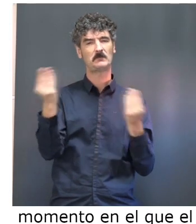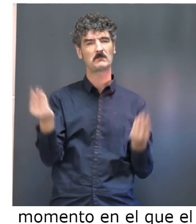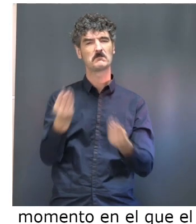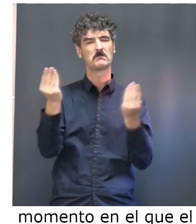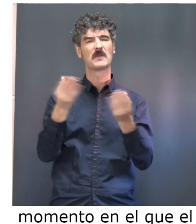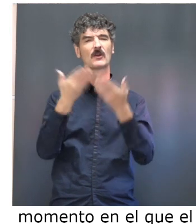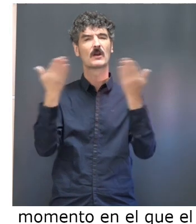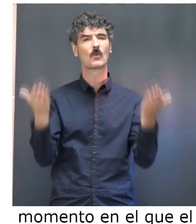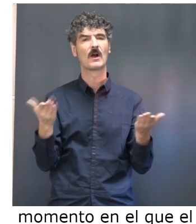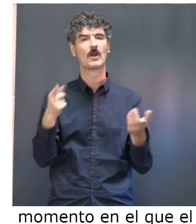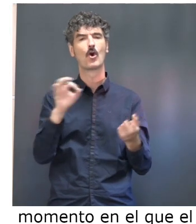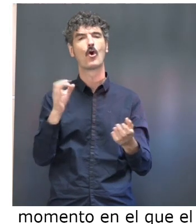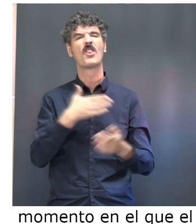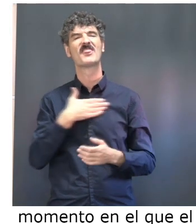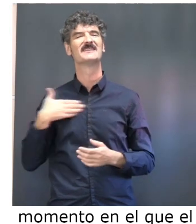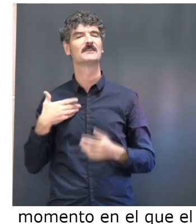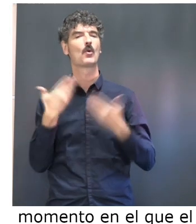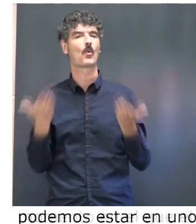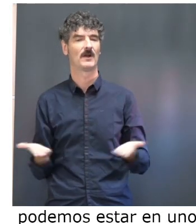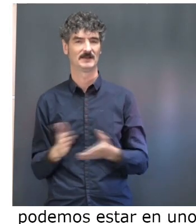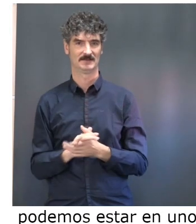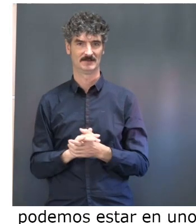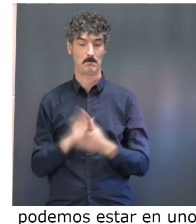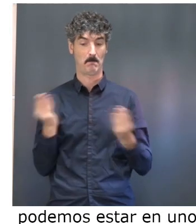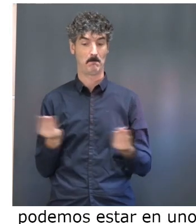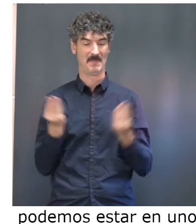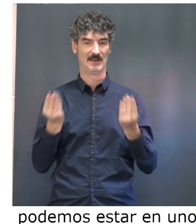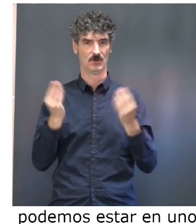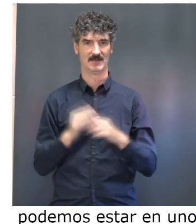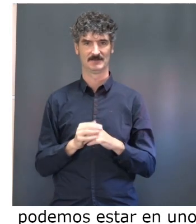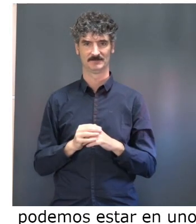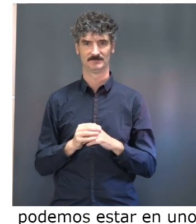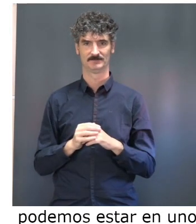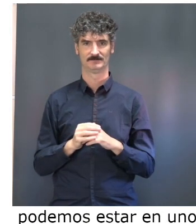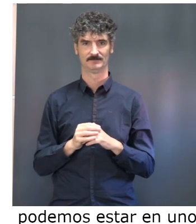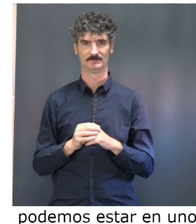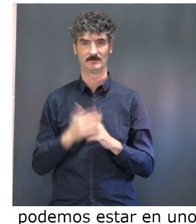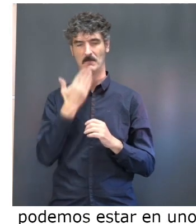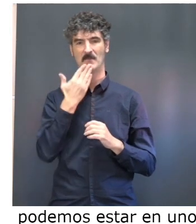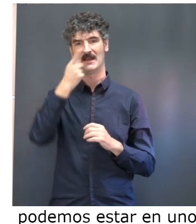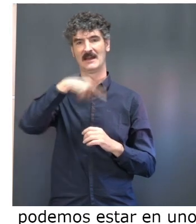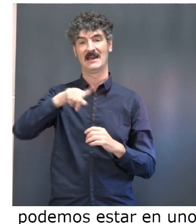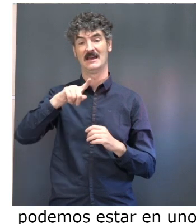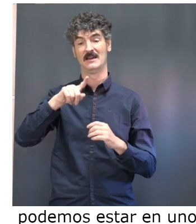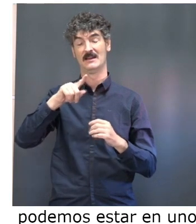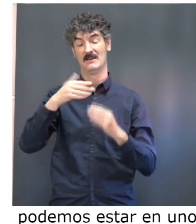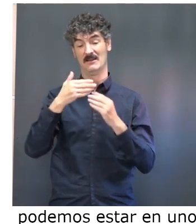mejoras o qué deseos de mejora para los tiempos que